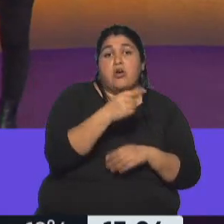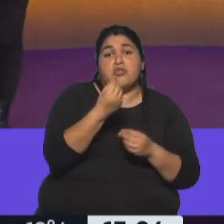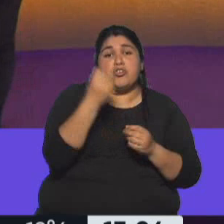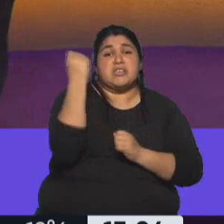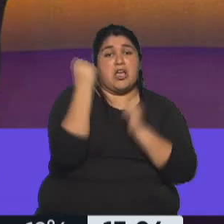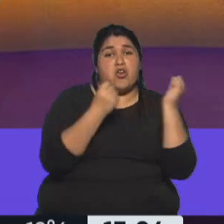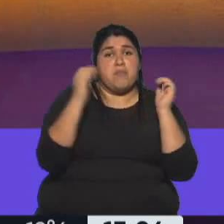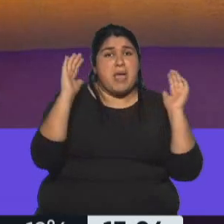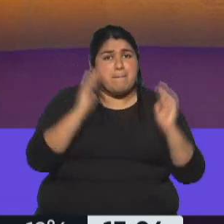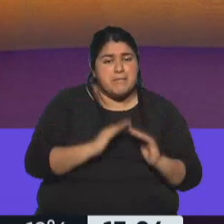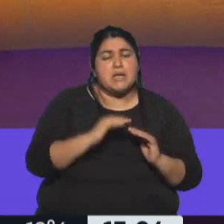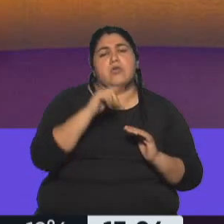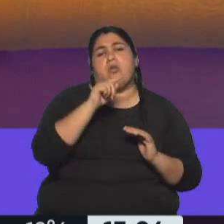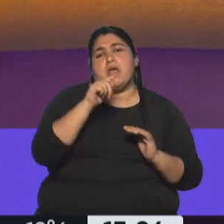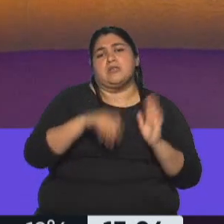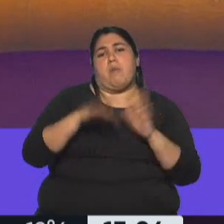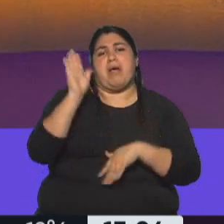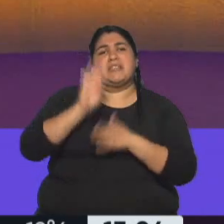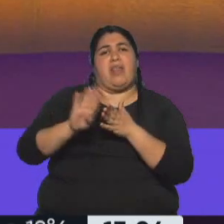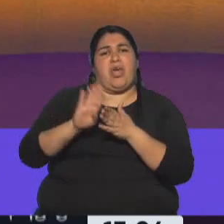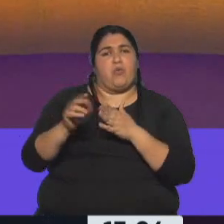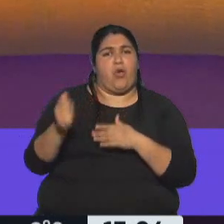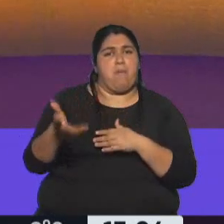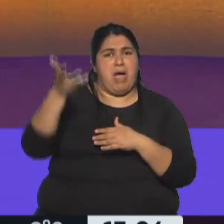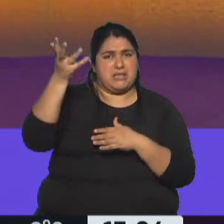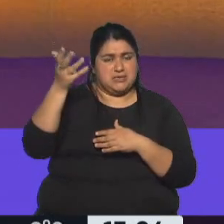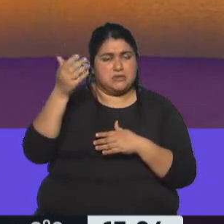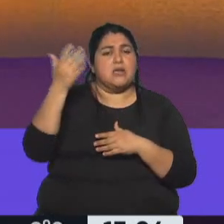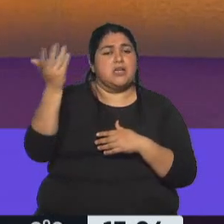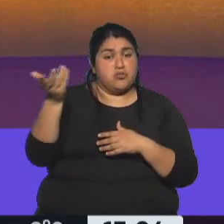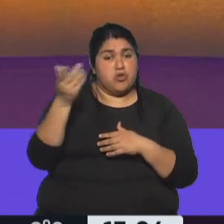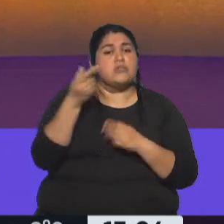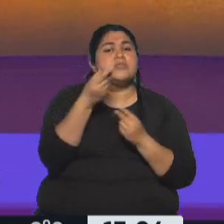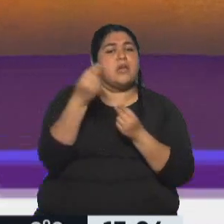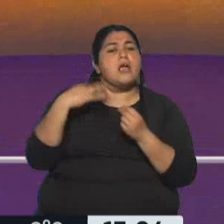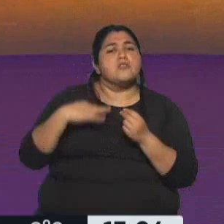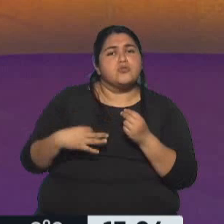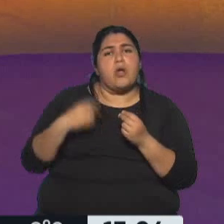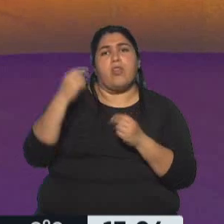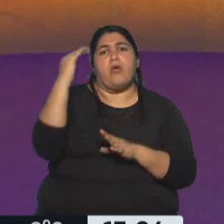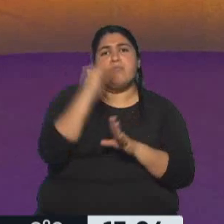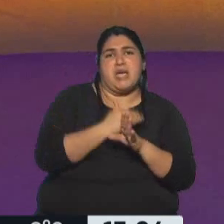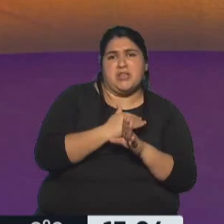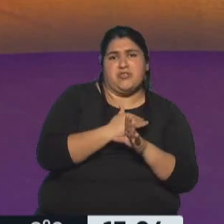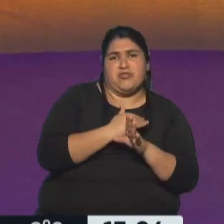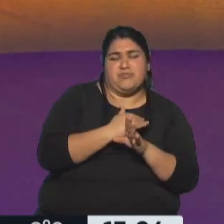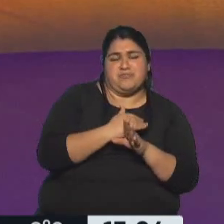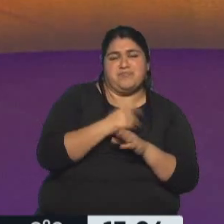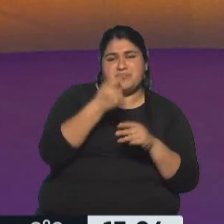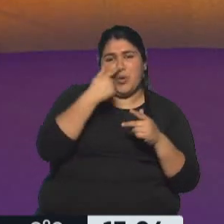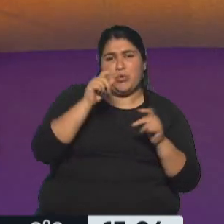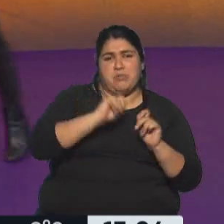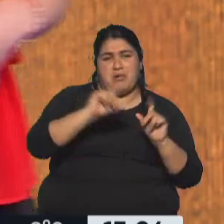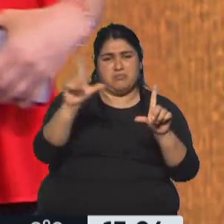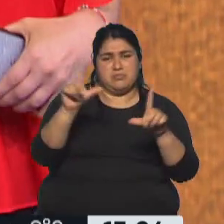economía y genera un mayor peso de la deuda en dólares sobre el PBI. Y además la devaluación licúa el salario. Pero avancemos hacia la última placa, que son los otros